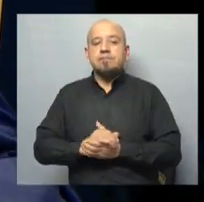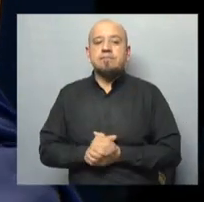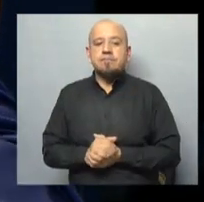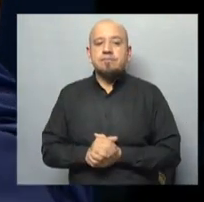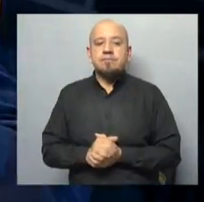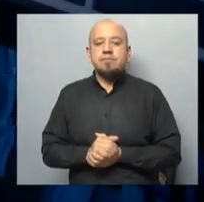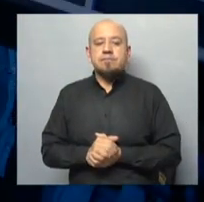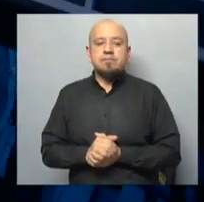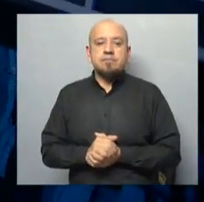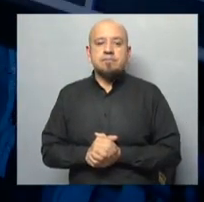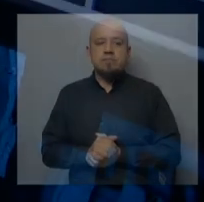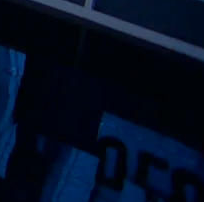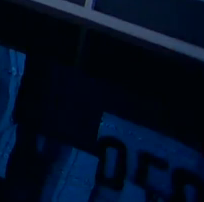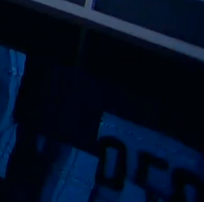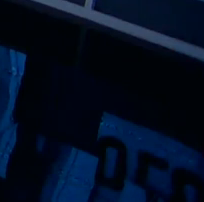cruzadas